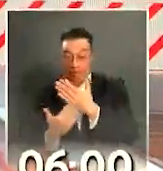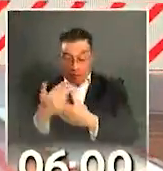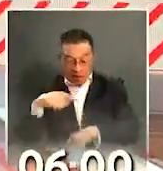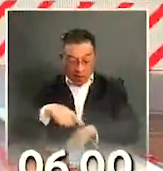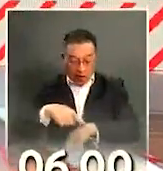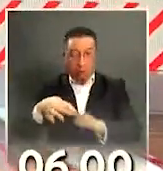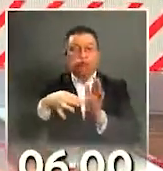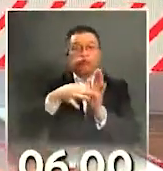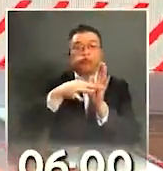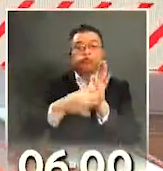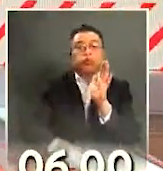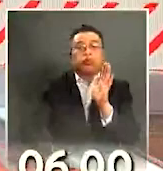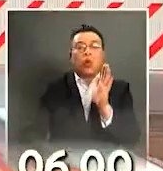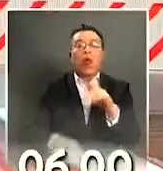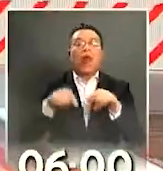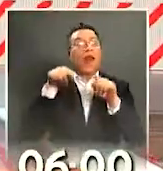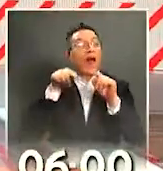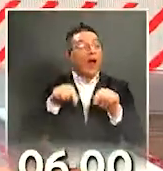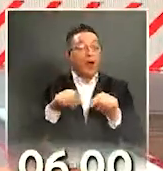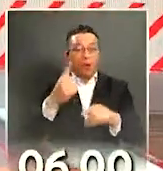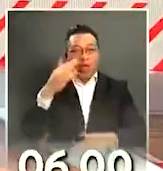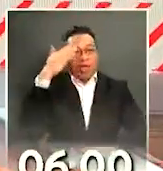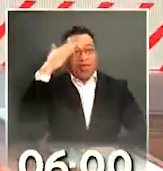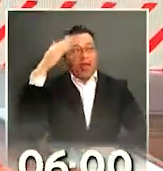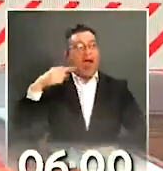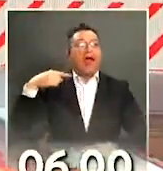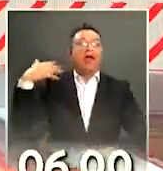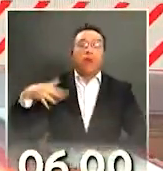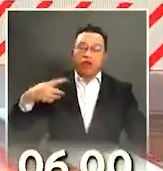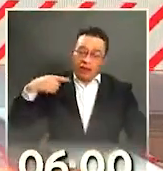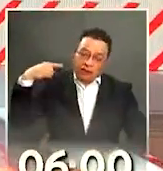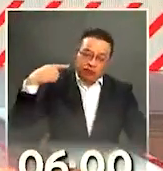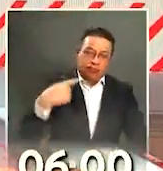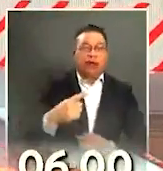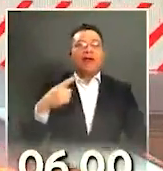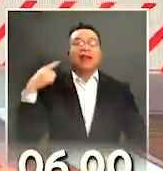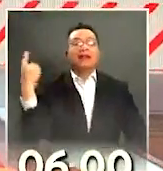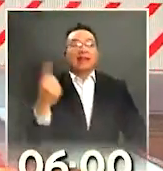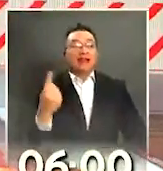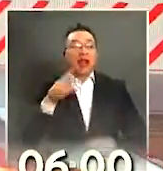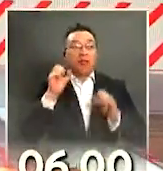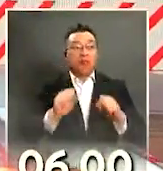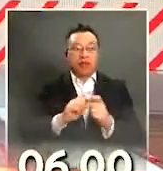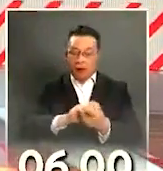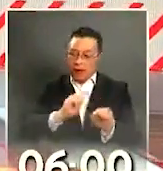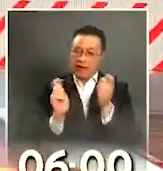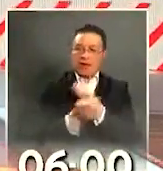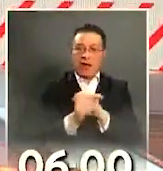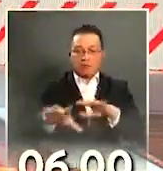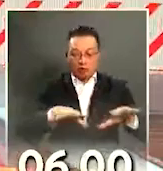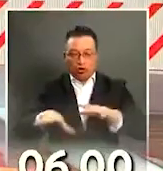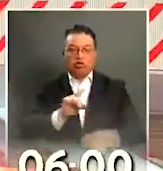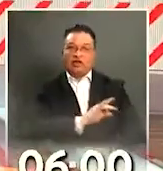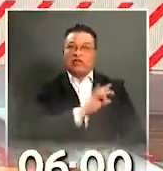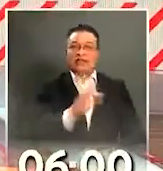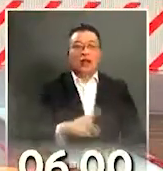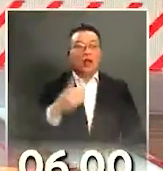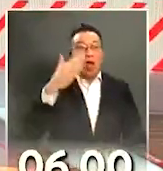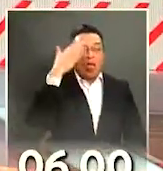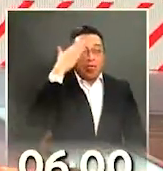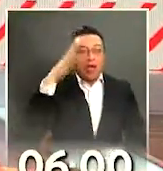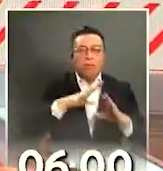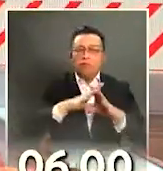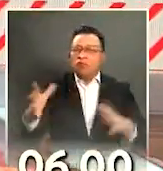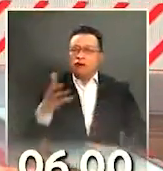este día histórico, de este fin de semana histórico, de este año histórico, que pueden cambiar las cosas en nuestro país. Oye, qué día más hermoso, un